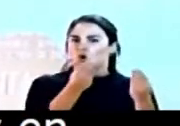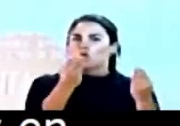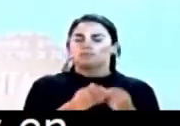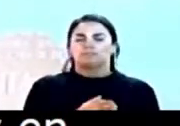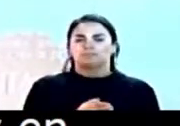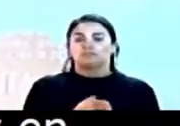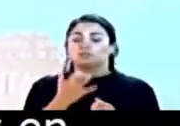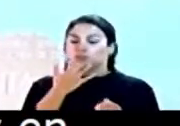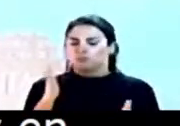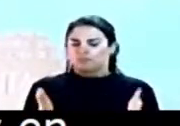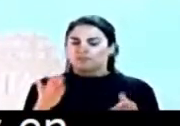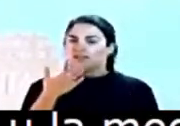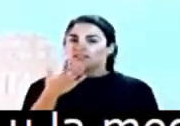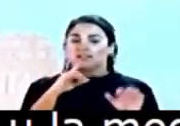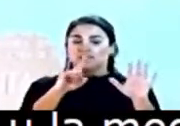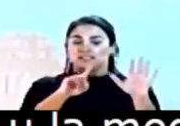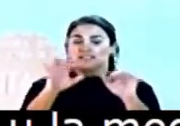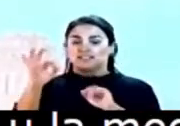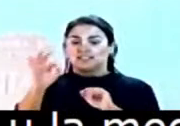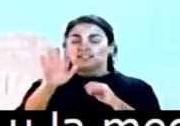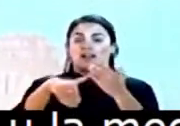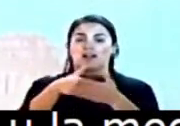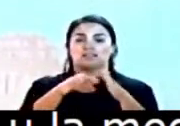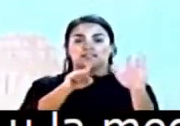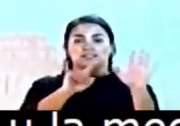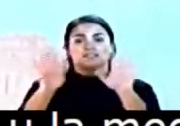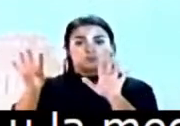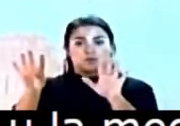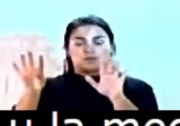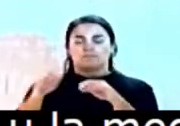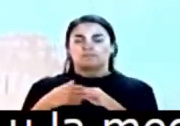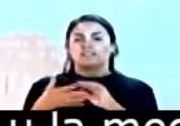por poner un ejemplo, de 60 a 69 años, el